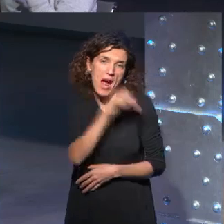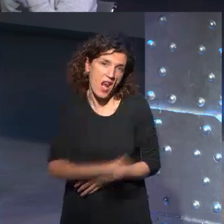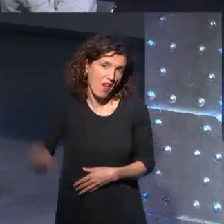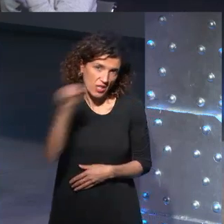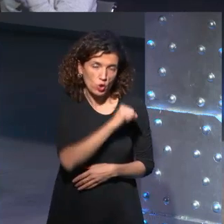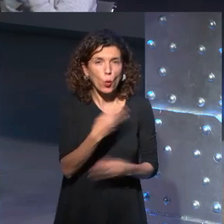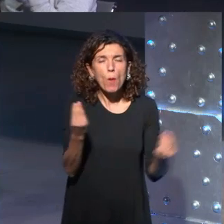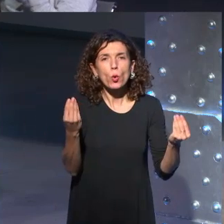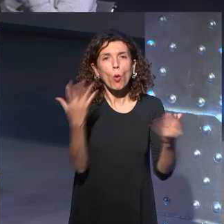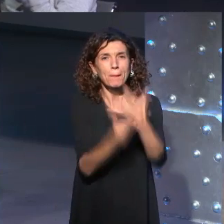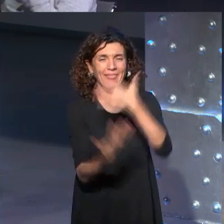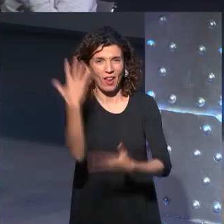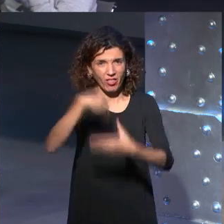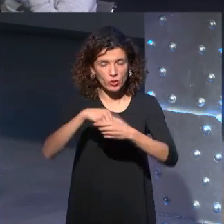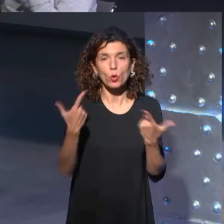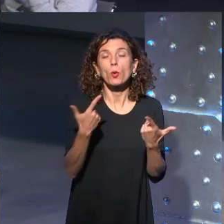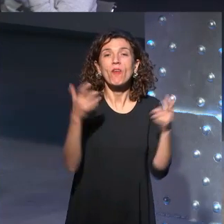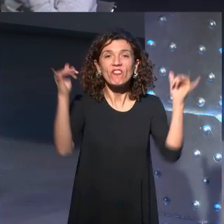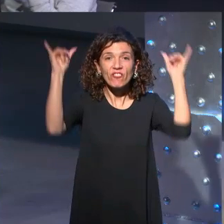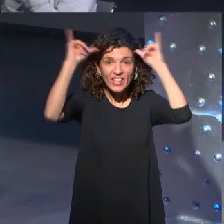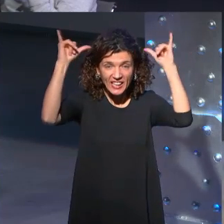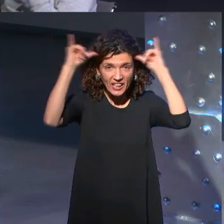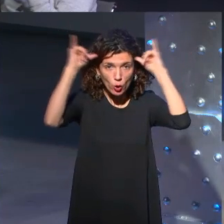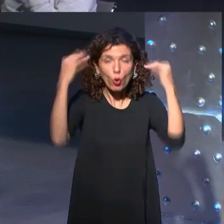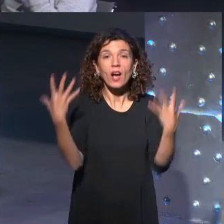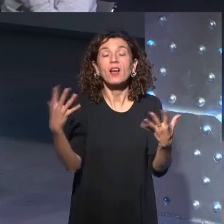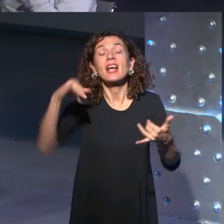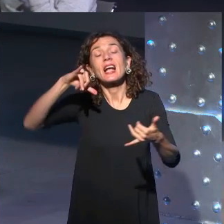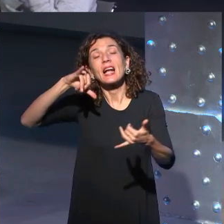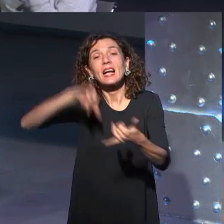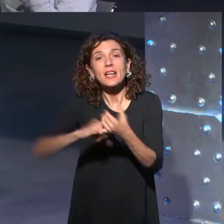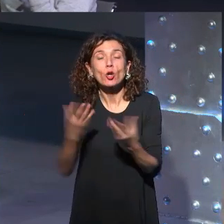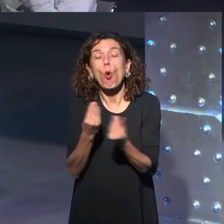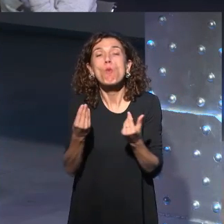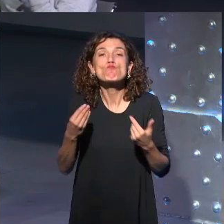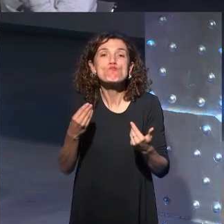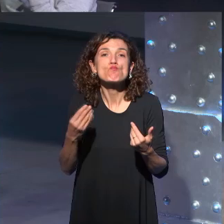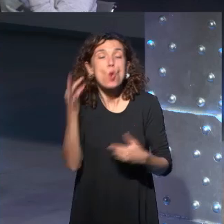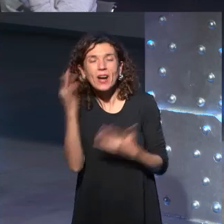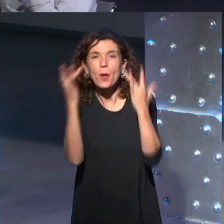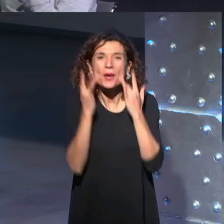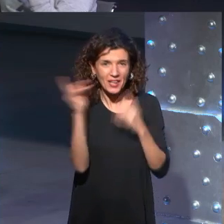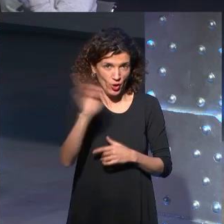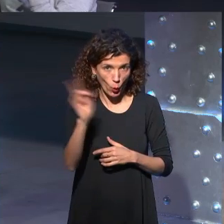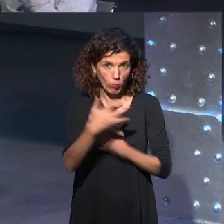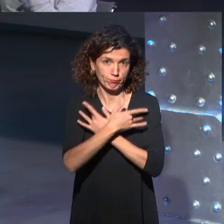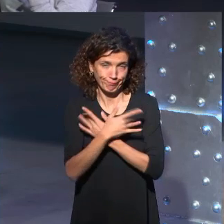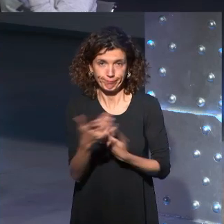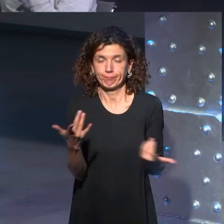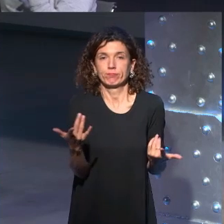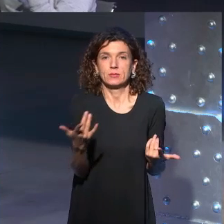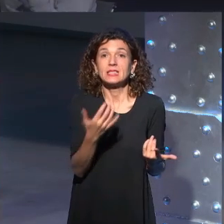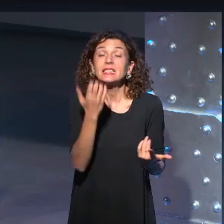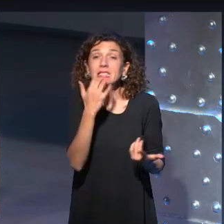que se cruzan. Los vikingos, por ejemplo, no se casaban con mujeres vírgenes. Decían, si la mujer es virgen es que nadie la ha